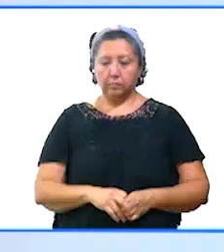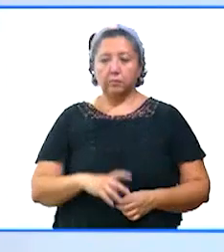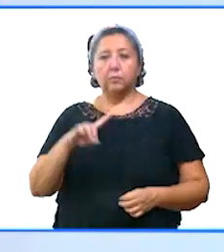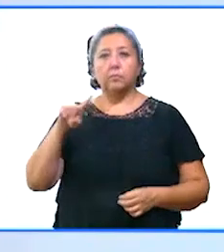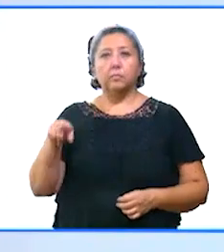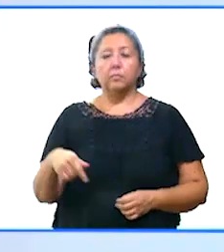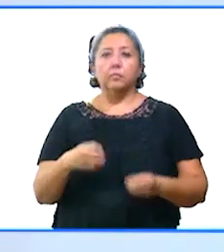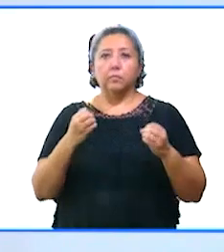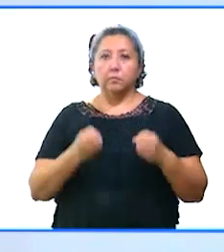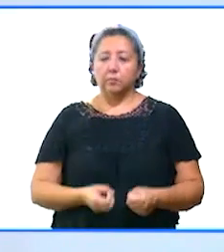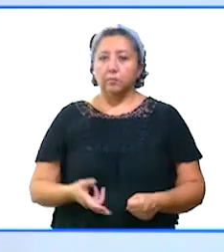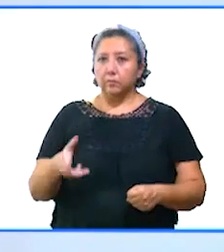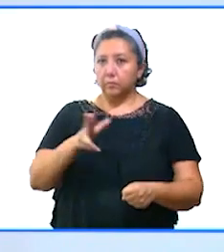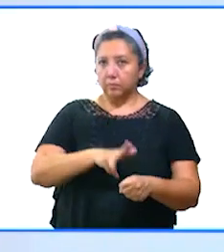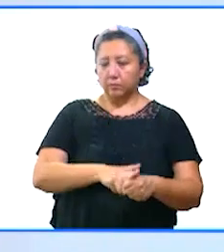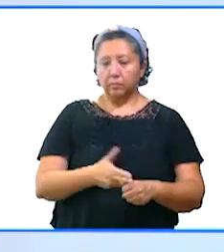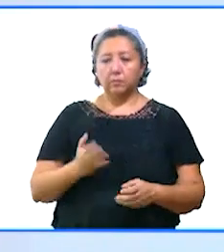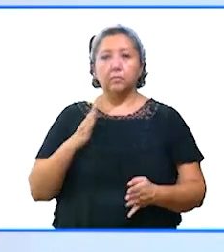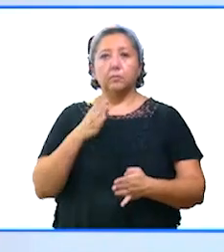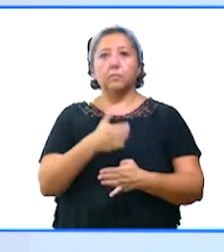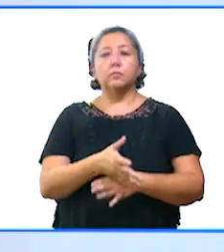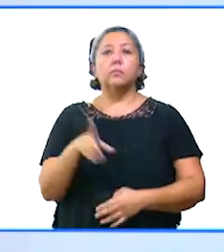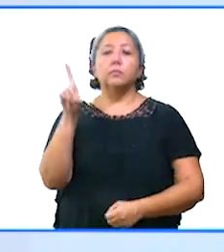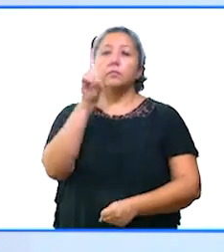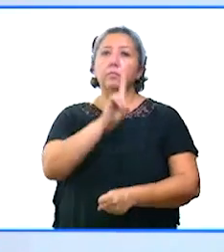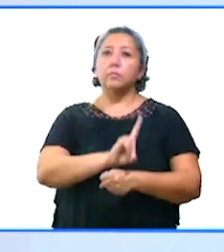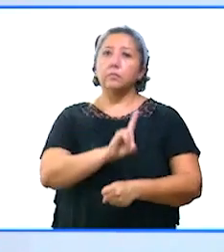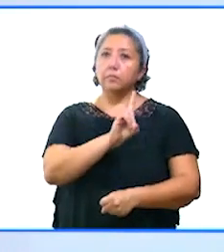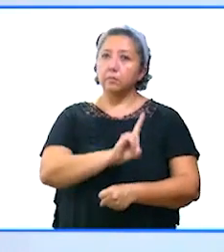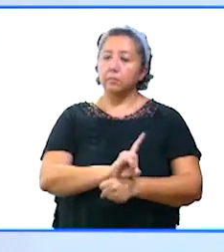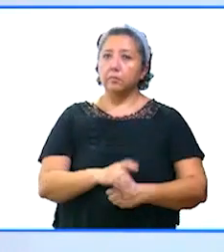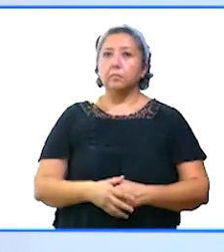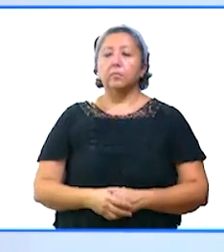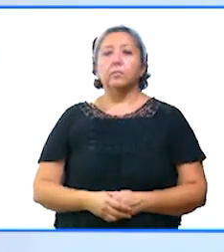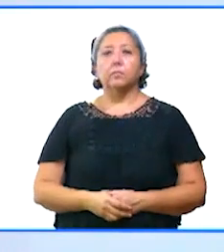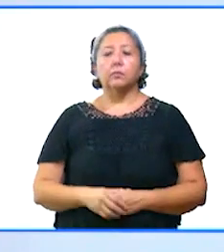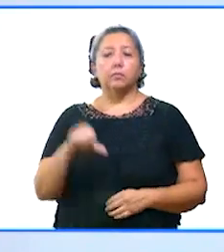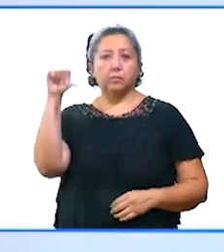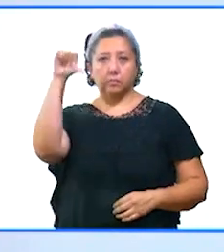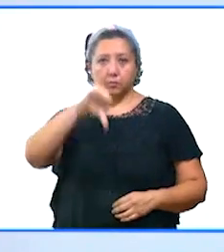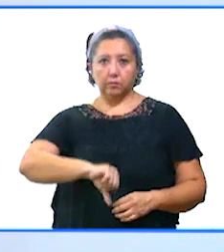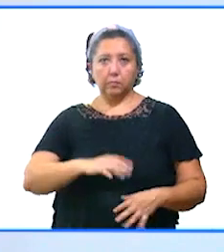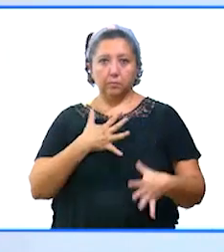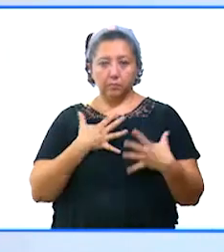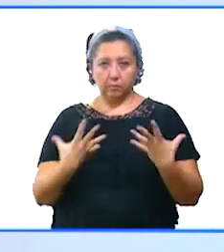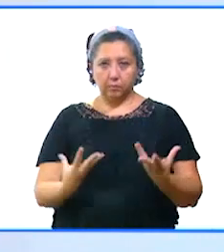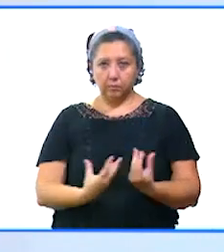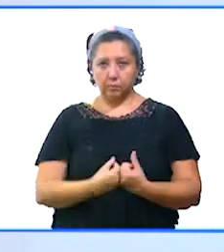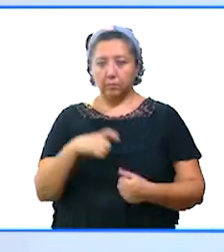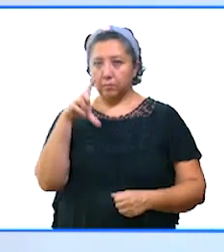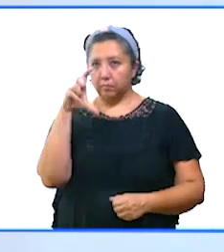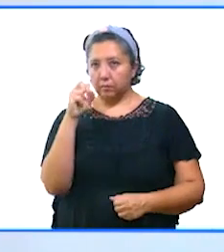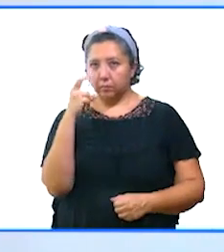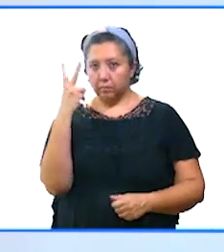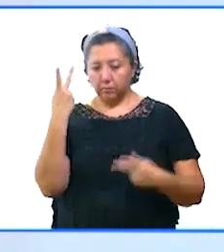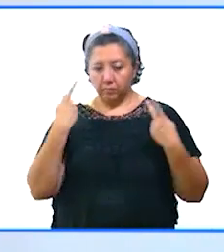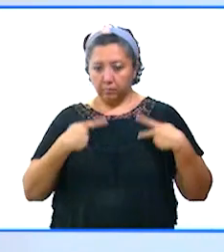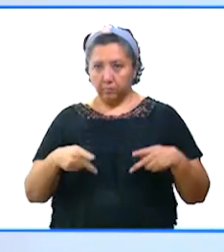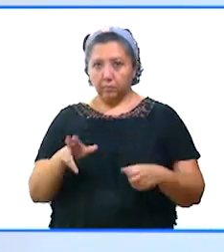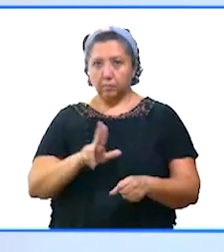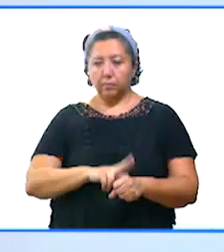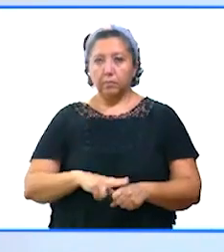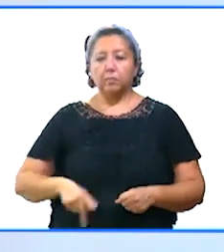más importantes son la ocupación hospitalaria y los ingresos diarios. El día de hoy tenemos 22 pacientes